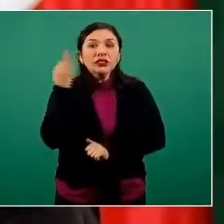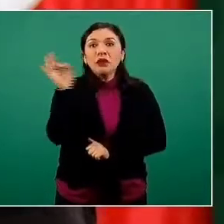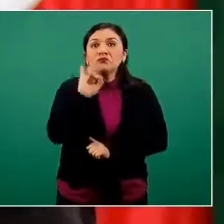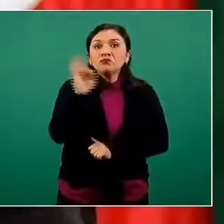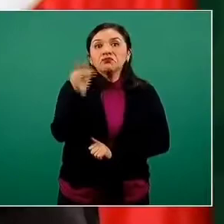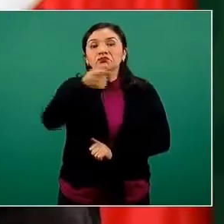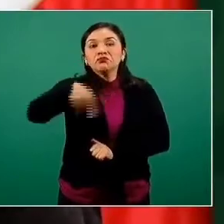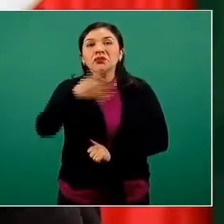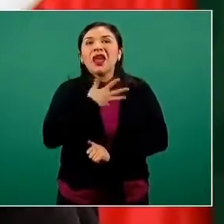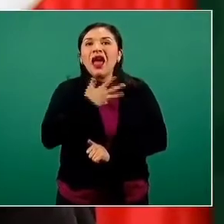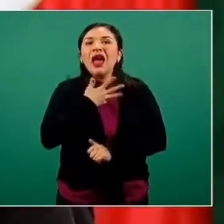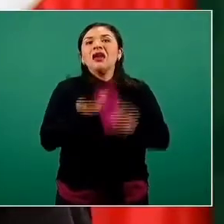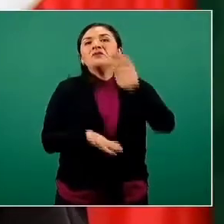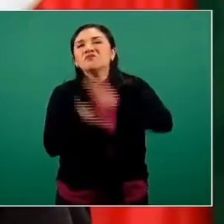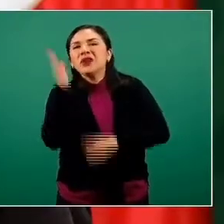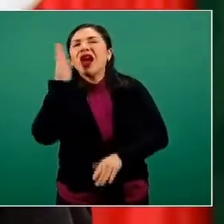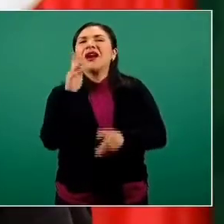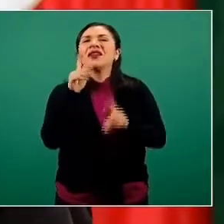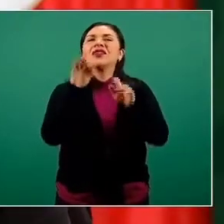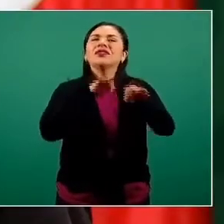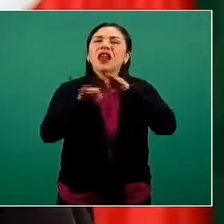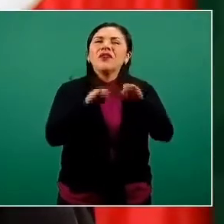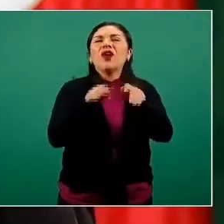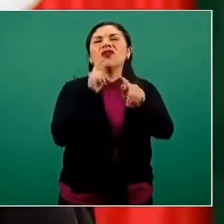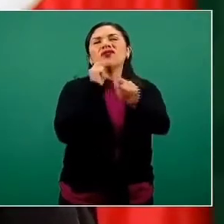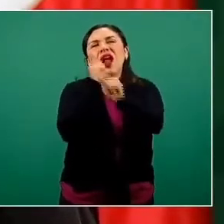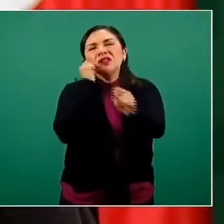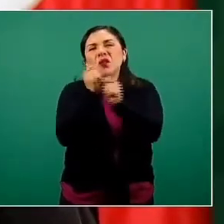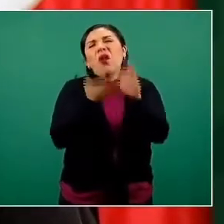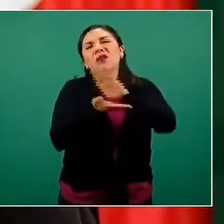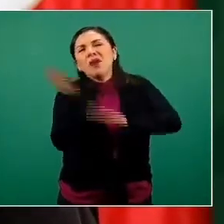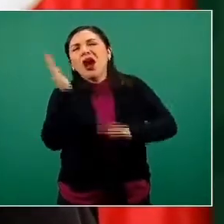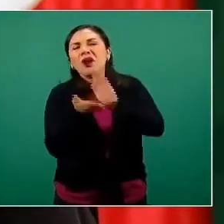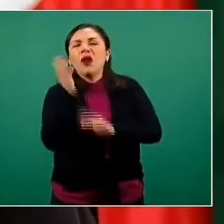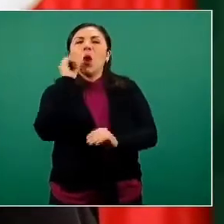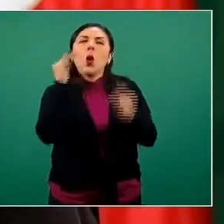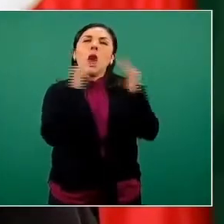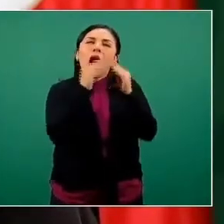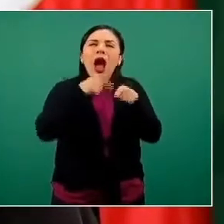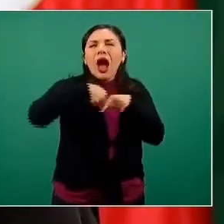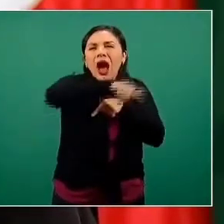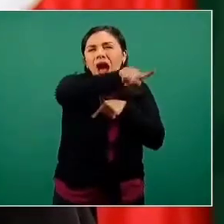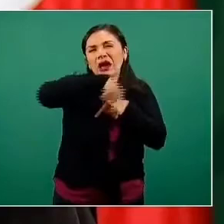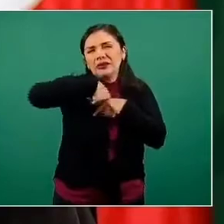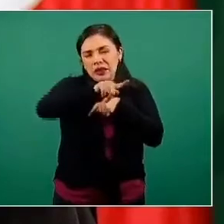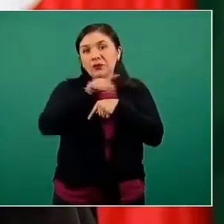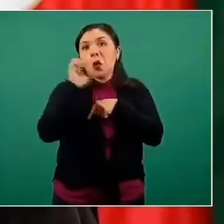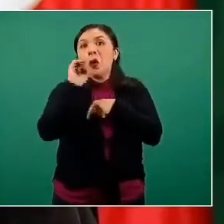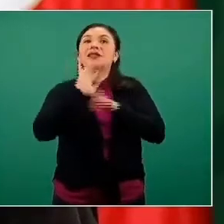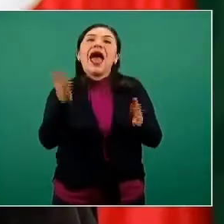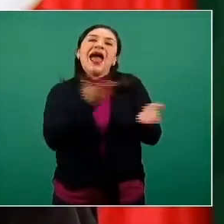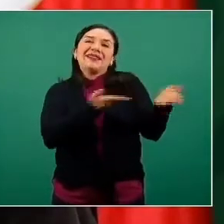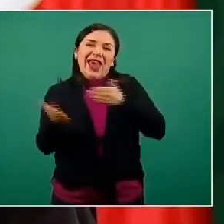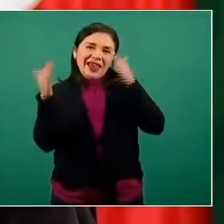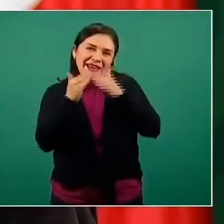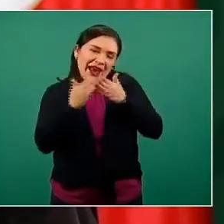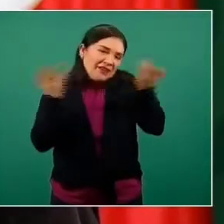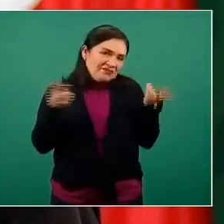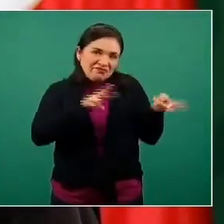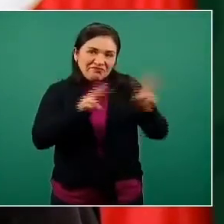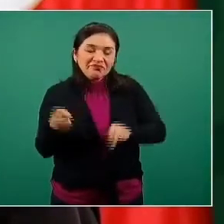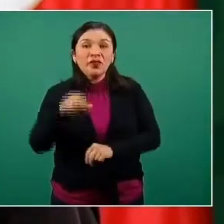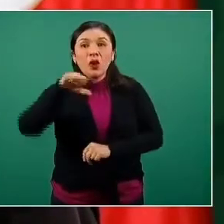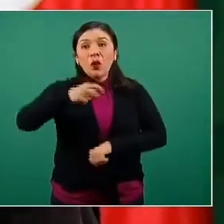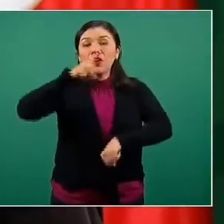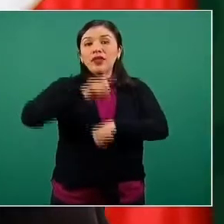están movilizando entre su trabajo y su domicilio particular, a lo mejor ya regresando. Es